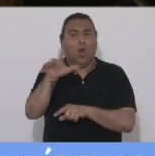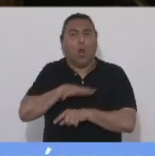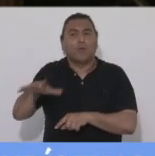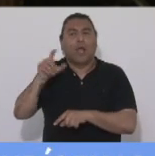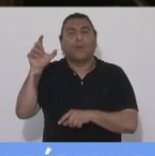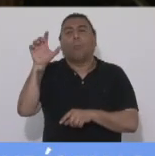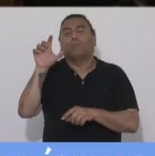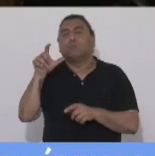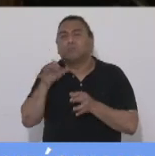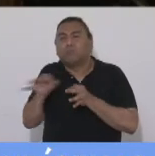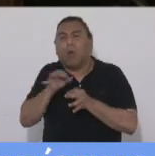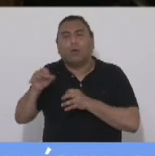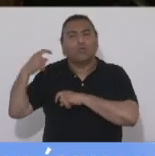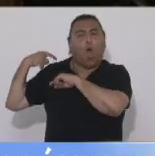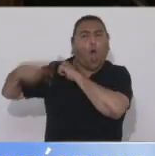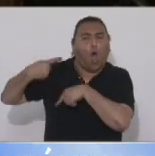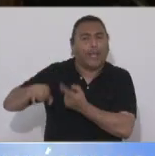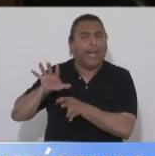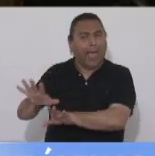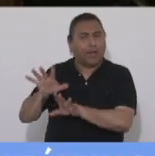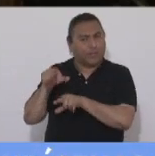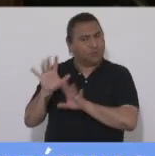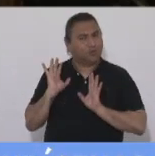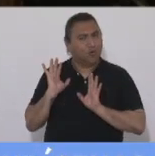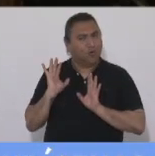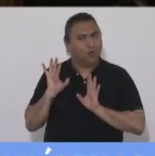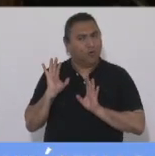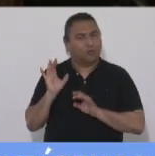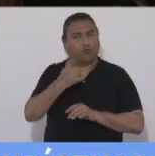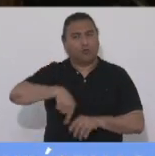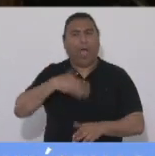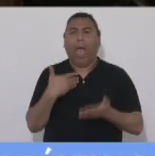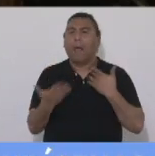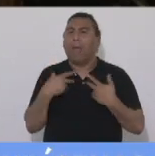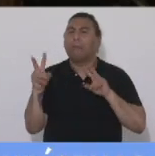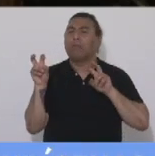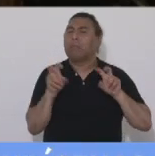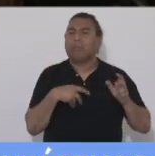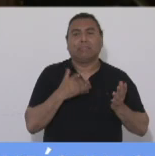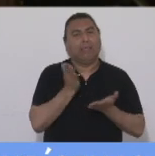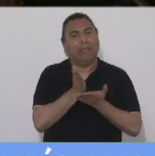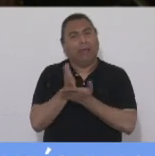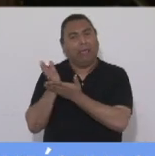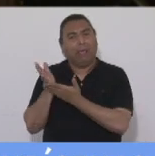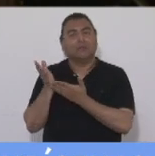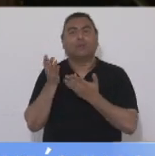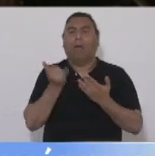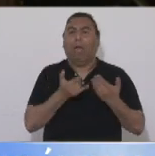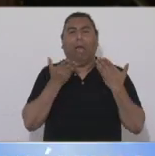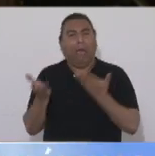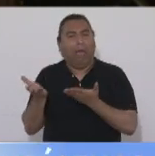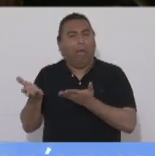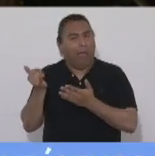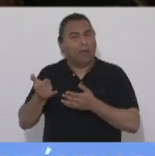originarios, porque de eso se trata. Cuando hablamos de los derechos que les asisten, estamos